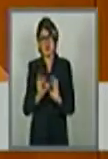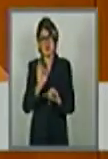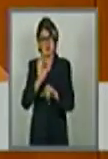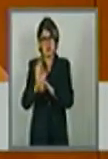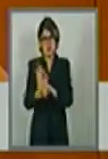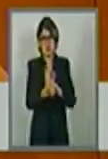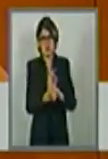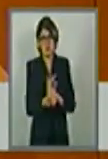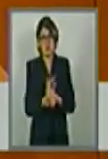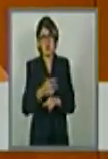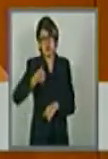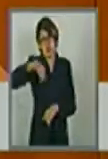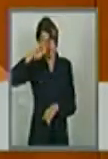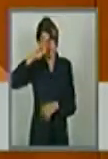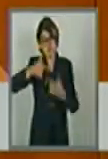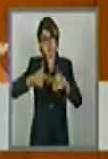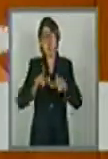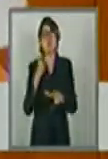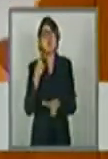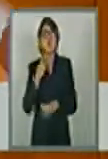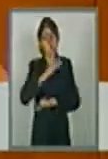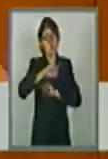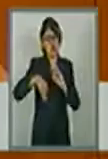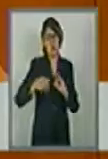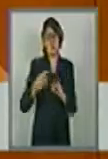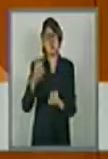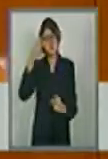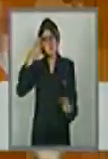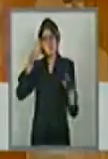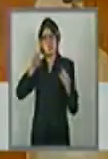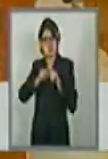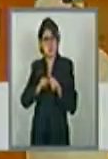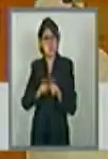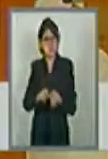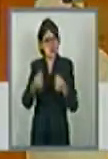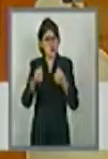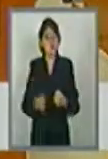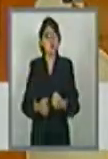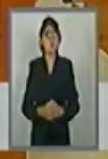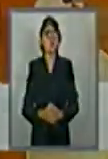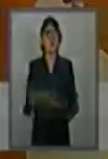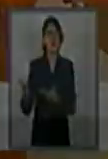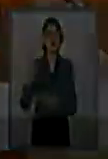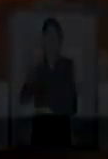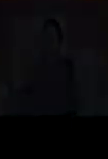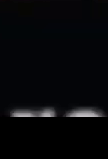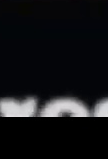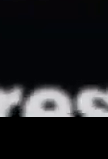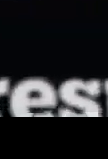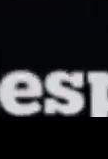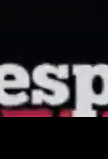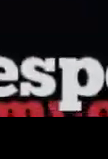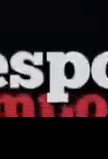creo que vamos a coincidir todos los partidos políticos. Es cuanto, presidente. Muchas gracias, señora diputada.